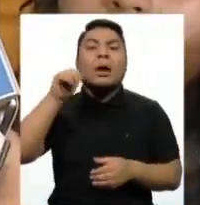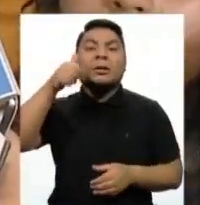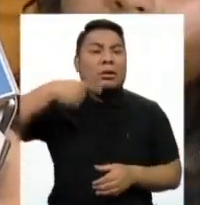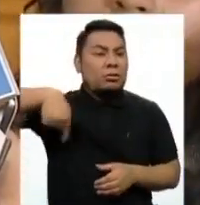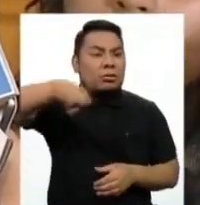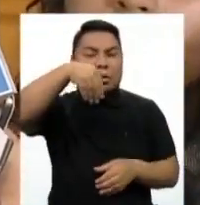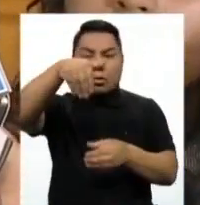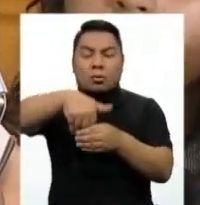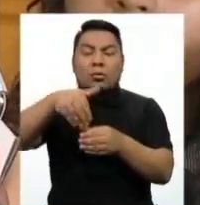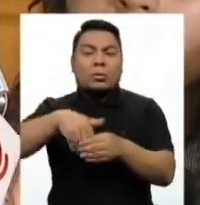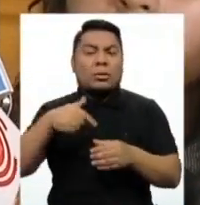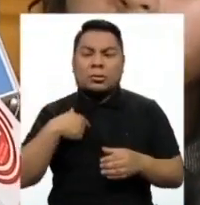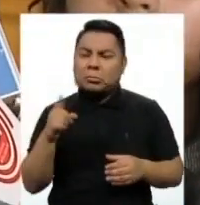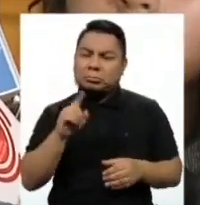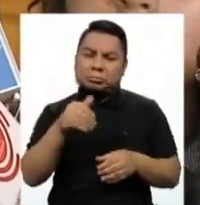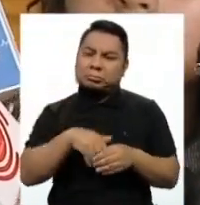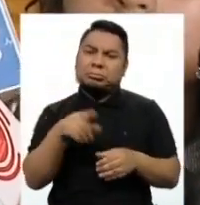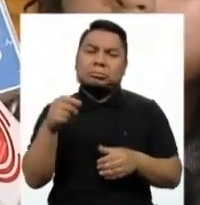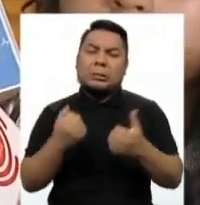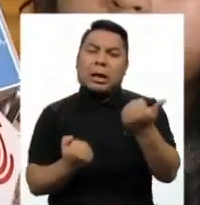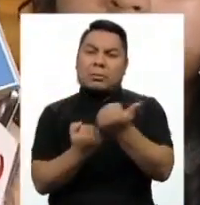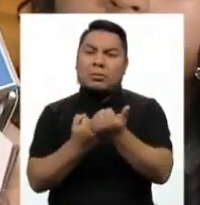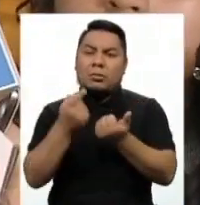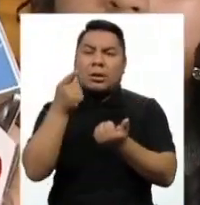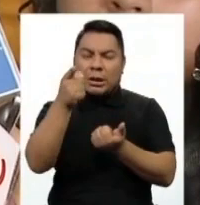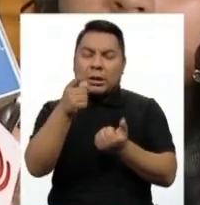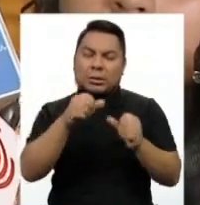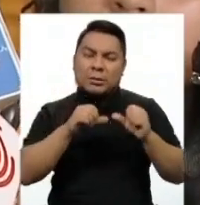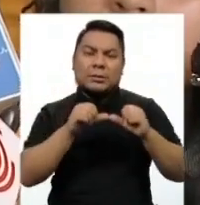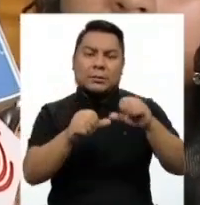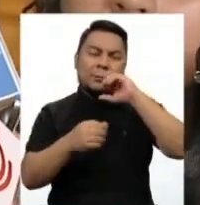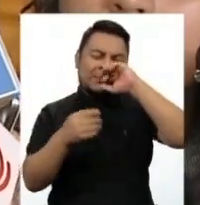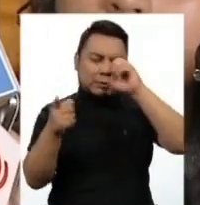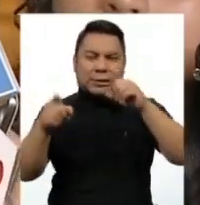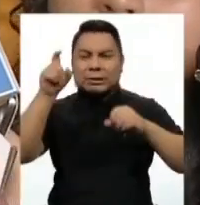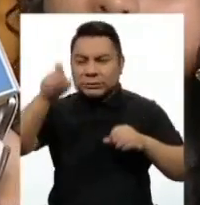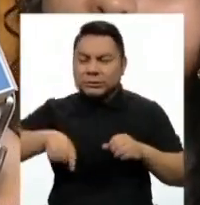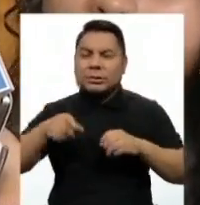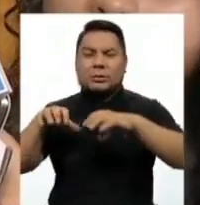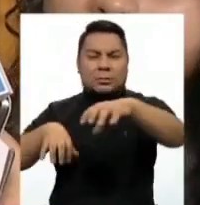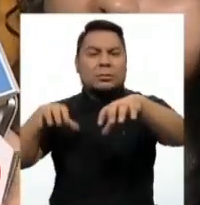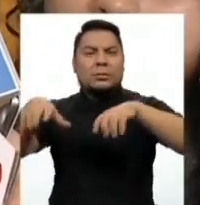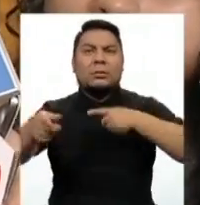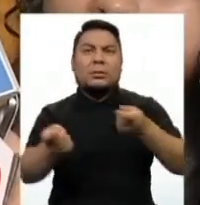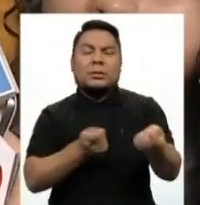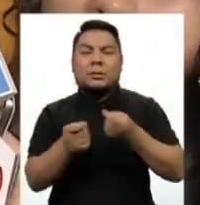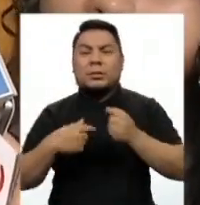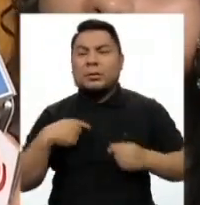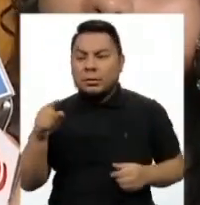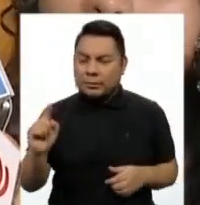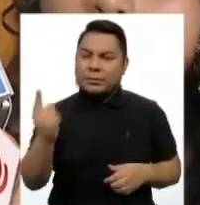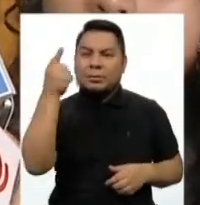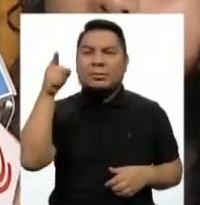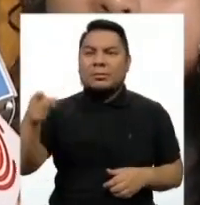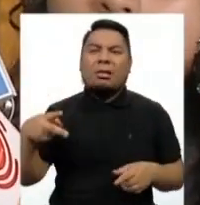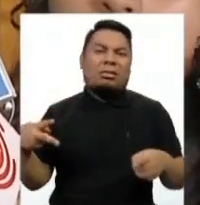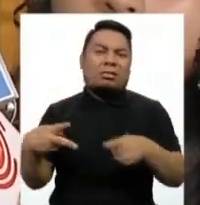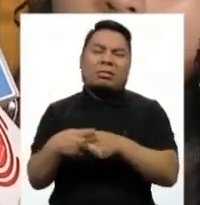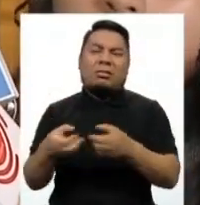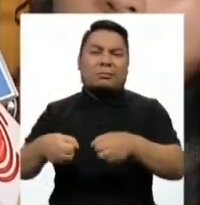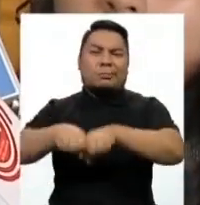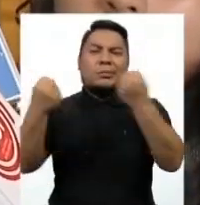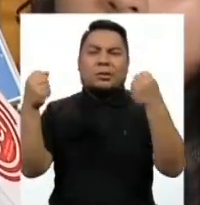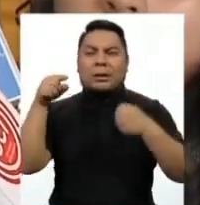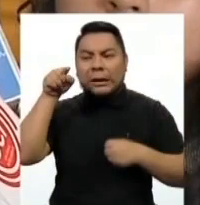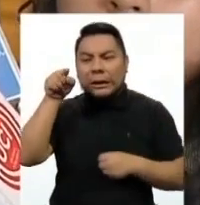Todos los días hemos escuchado a los de Fuerza Popular la gobernabilidad, la institucionalidad y son los primeros en quebrantar la